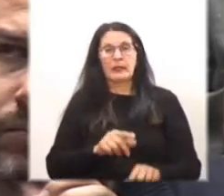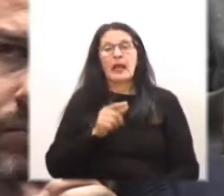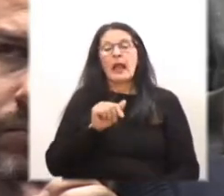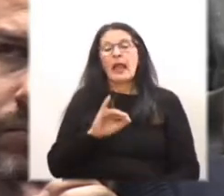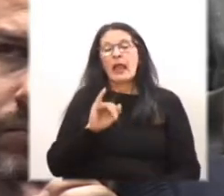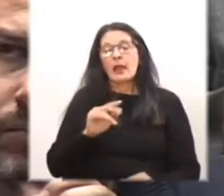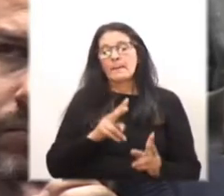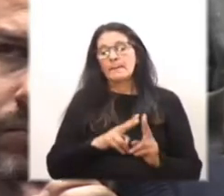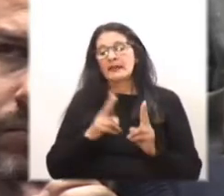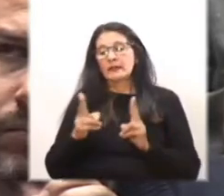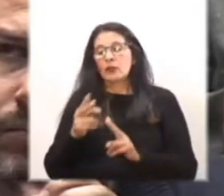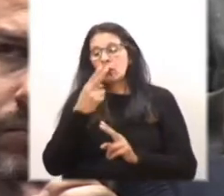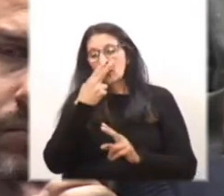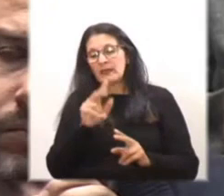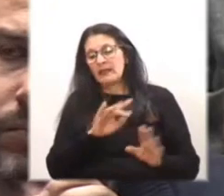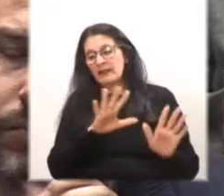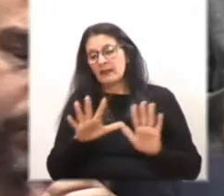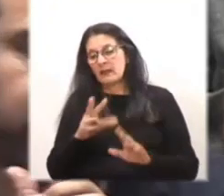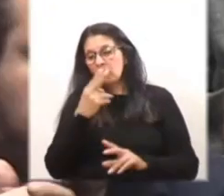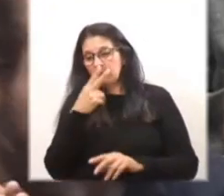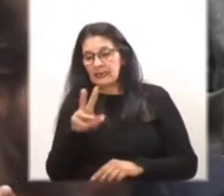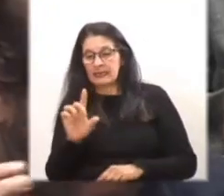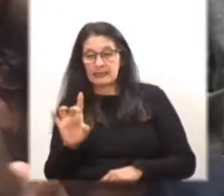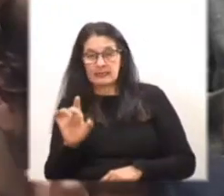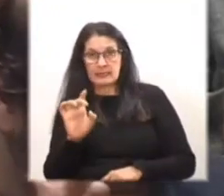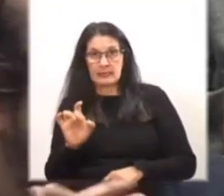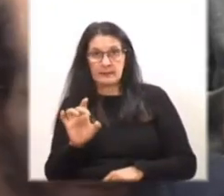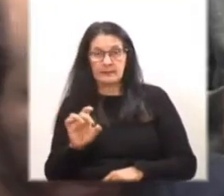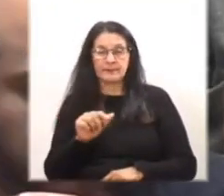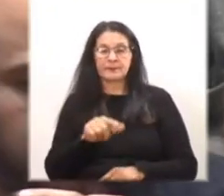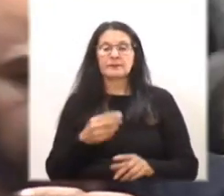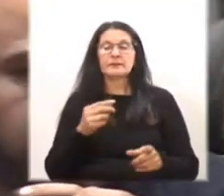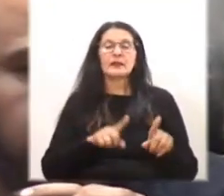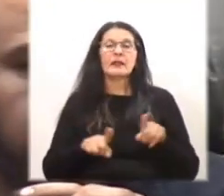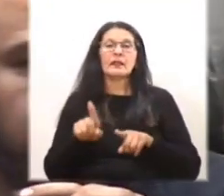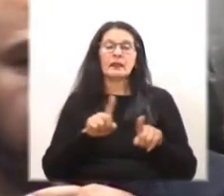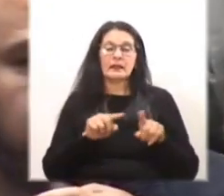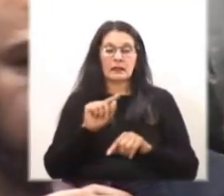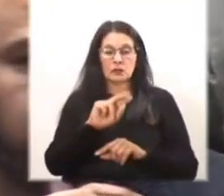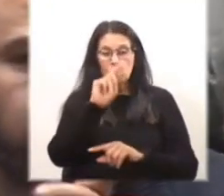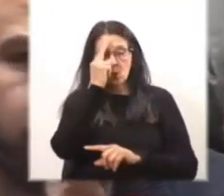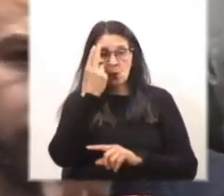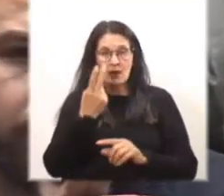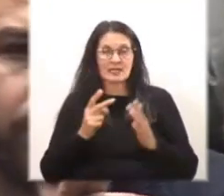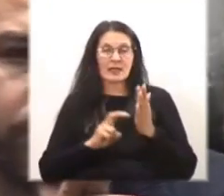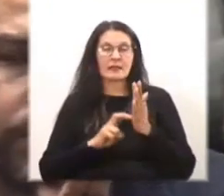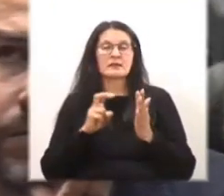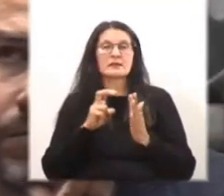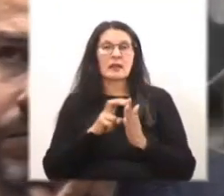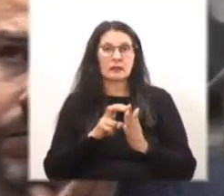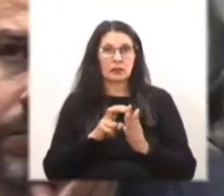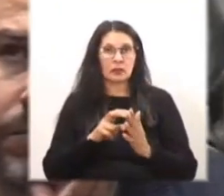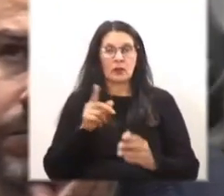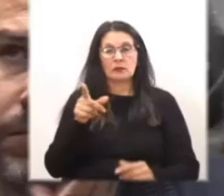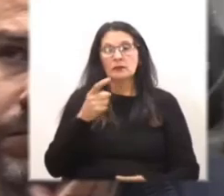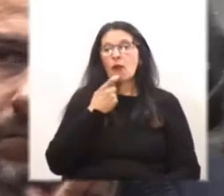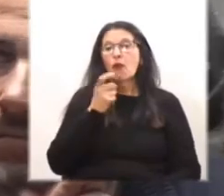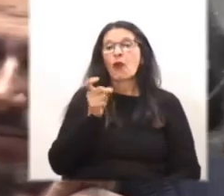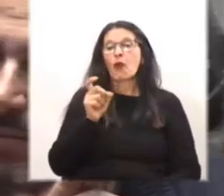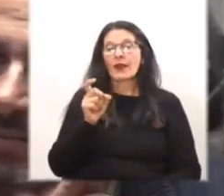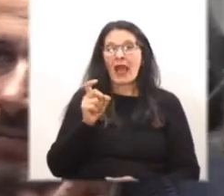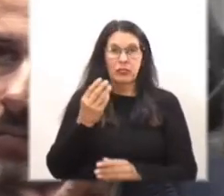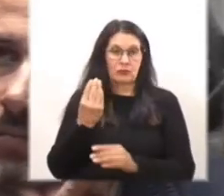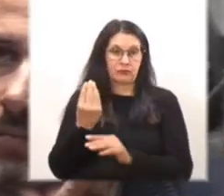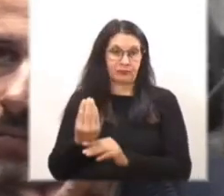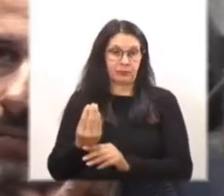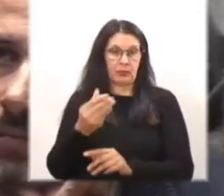periodo 2010-2015, el lugar de la delegación uruguaya de Salto Grande lo ocupó un colorado,